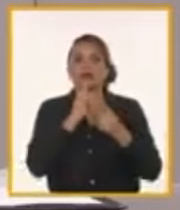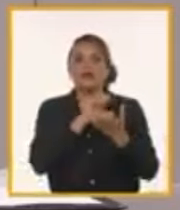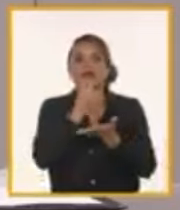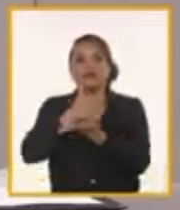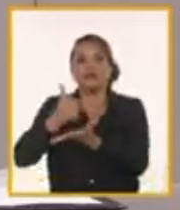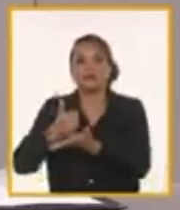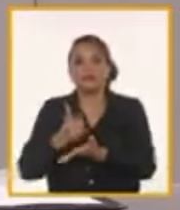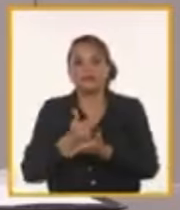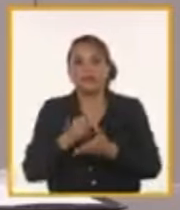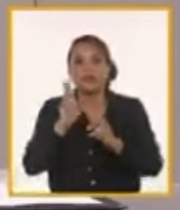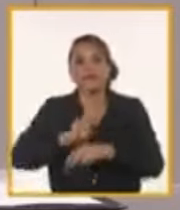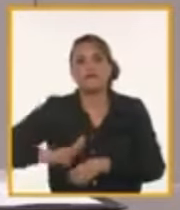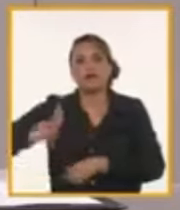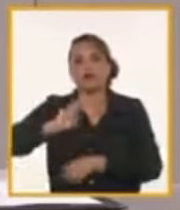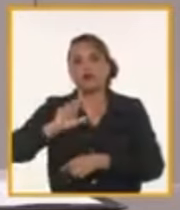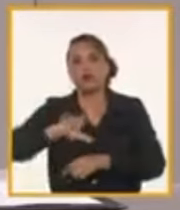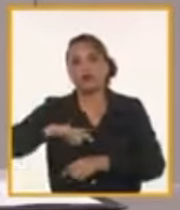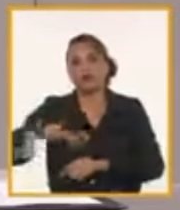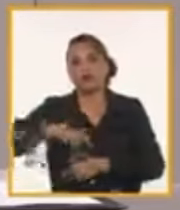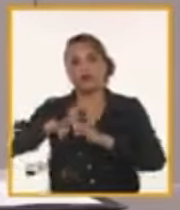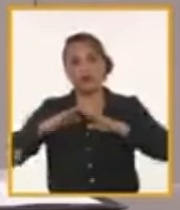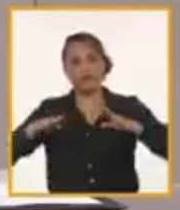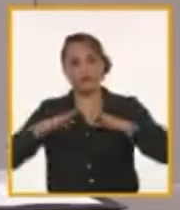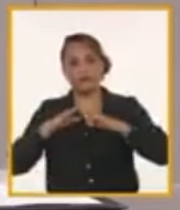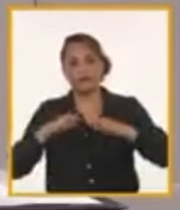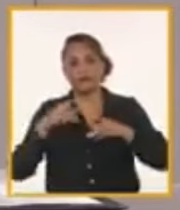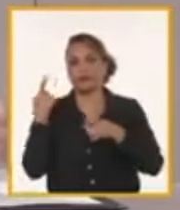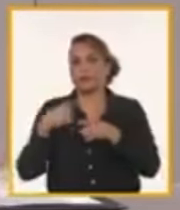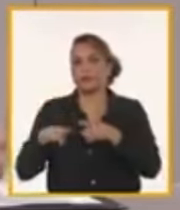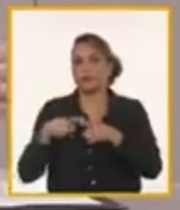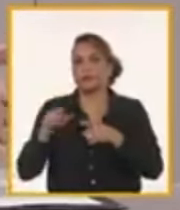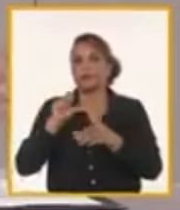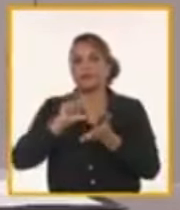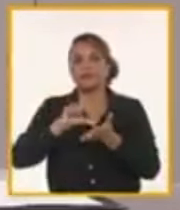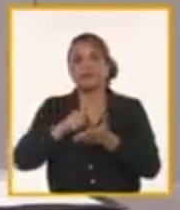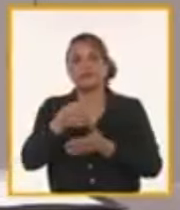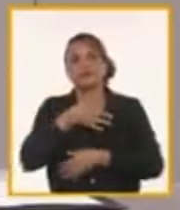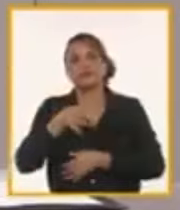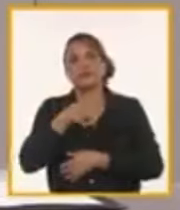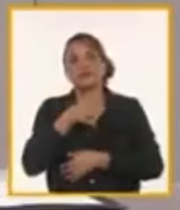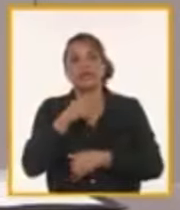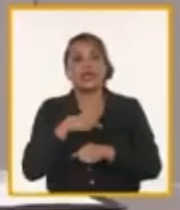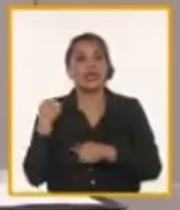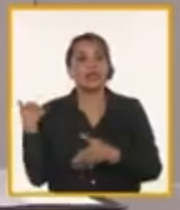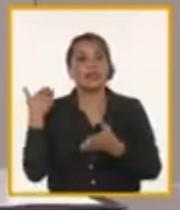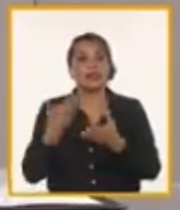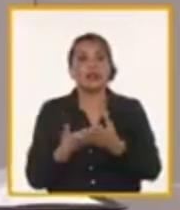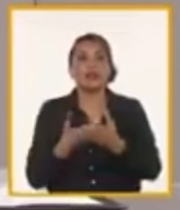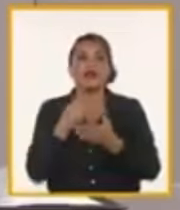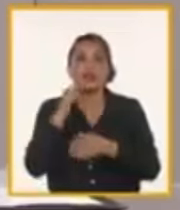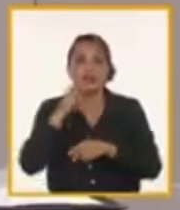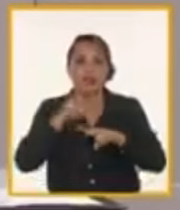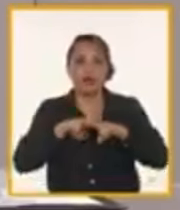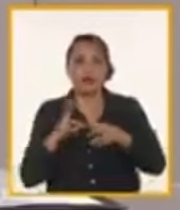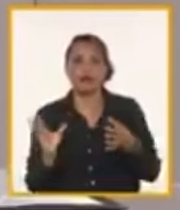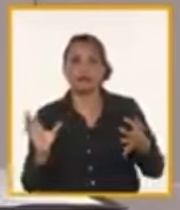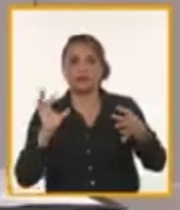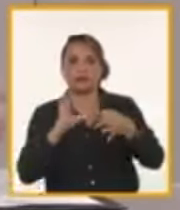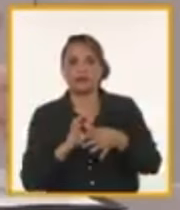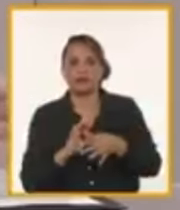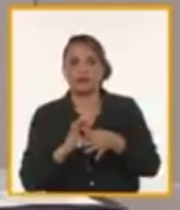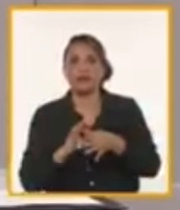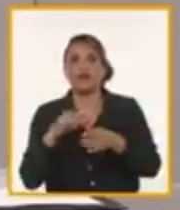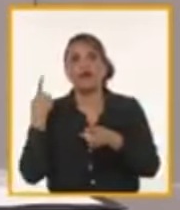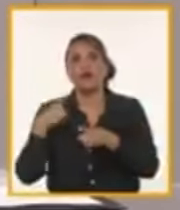facultad de estura física y bueno los centros universitarios municipales que en ese momento pertenecían a la universidad agraria de La Habana donde se concentraban entonces las